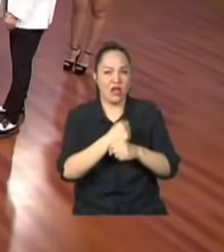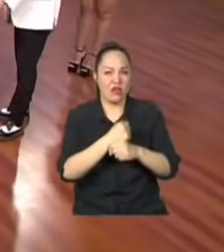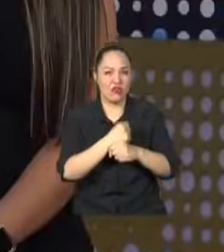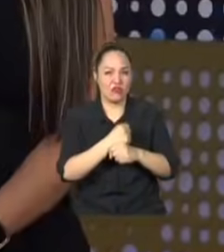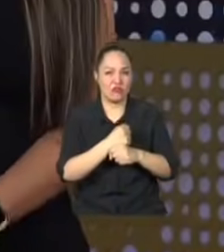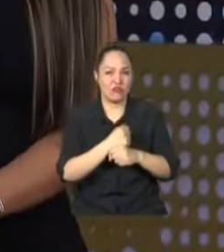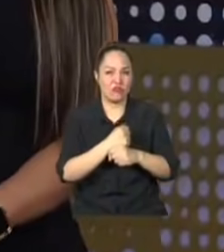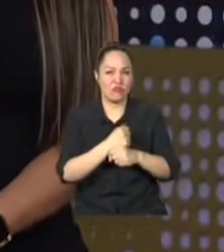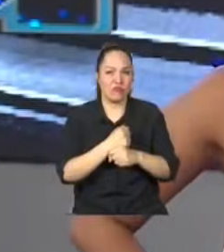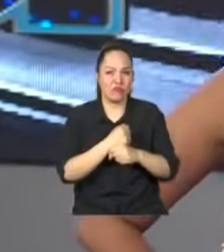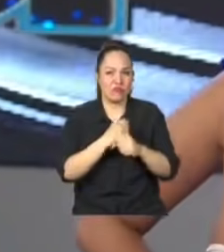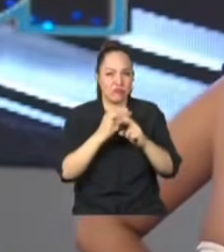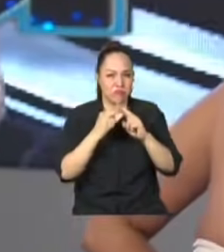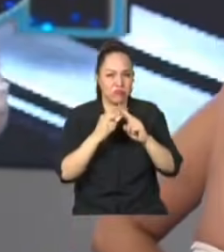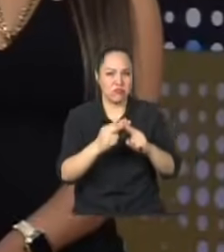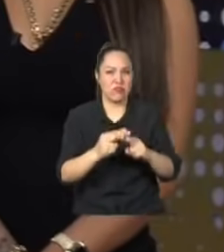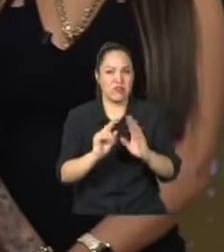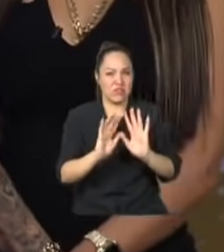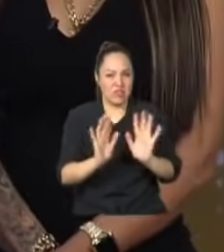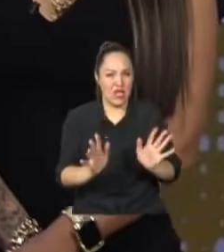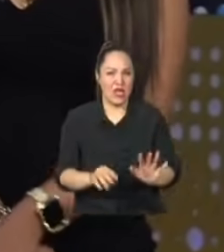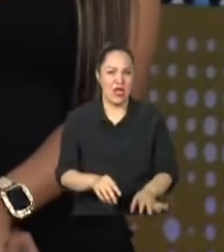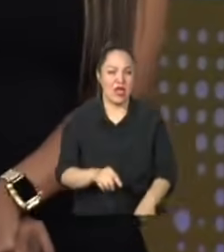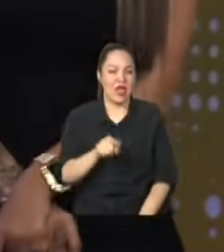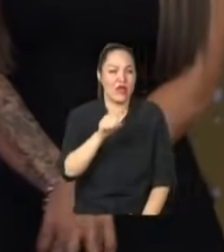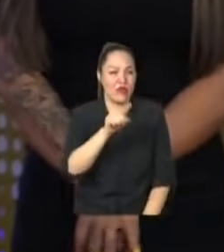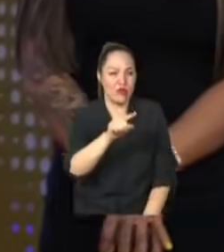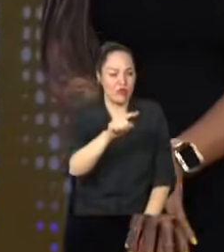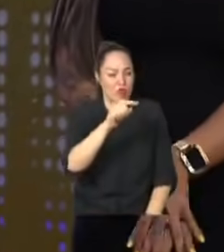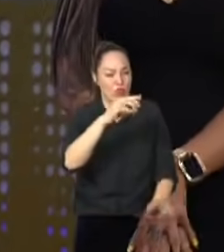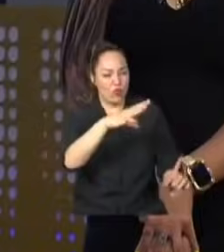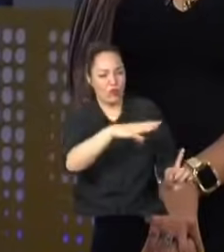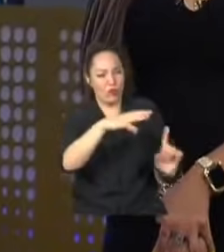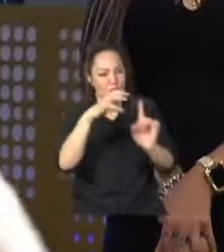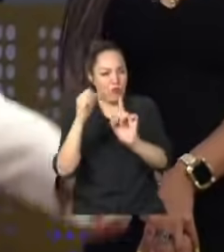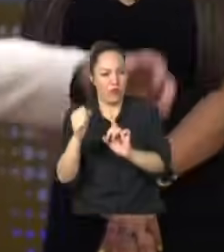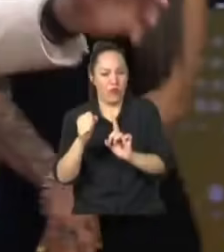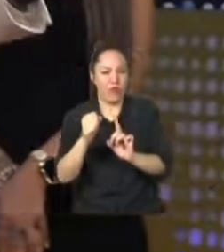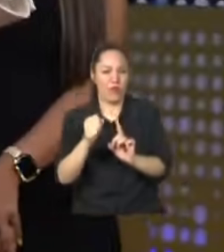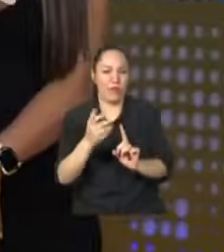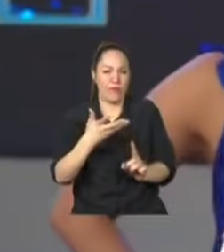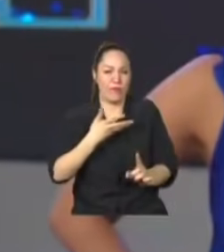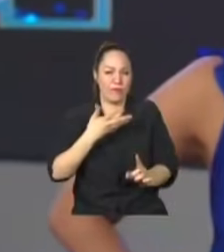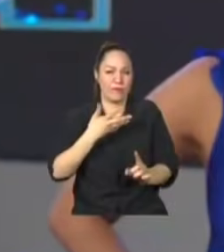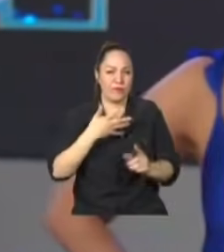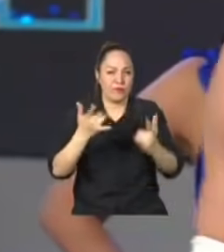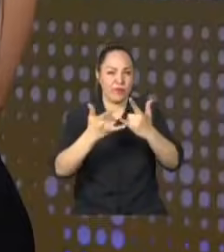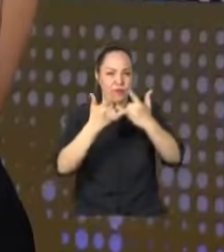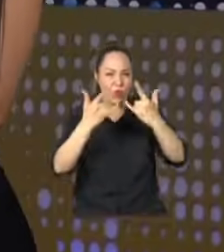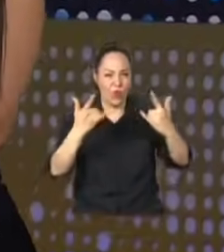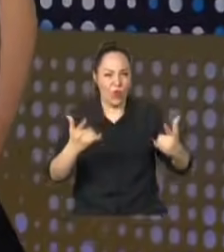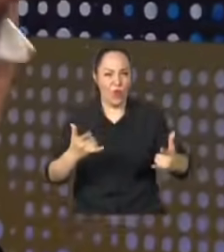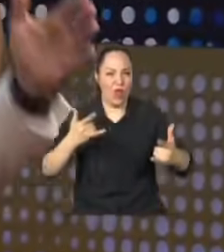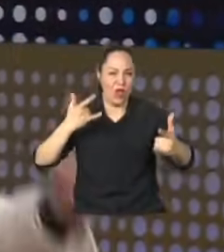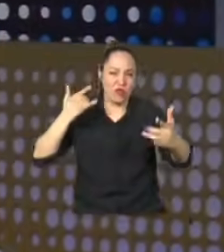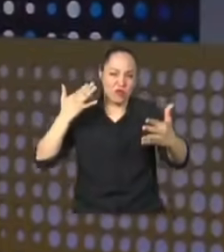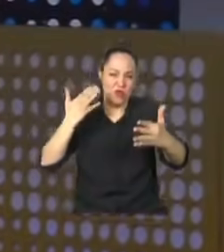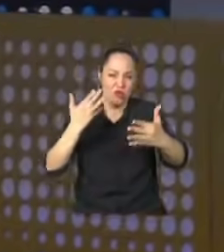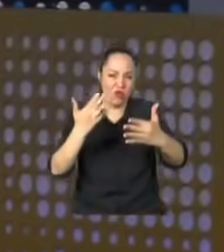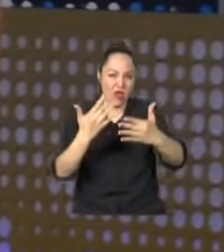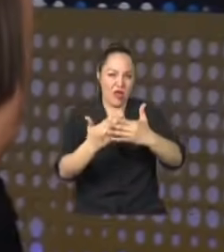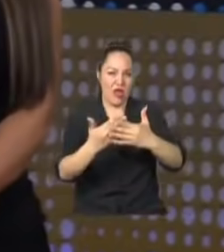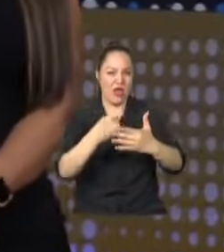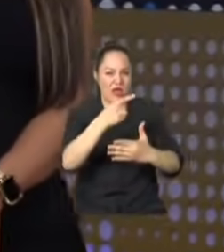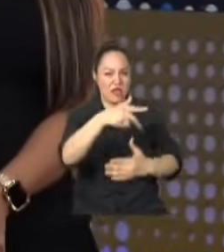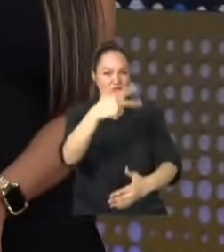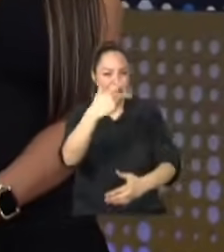no soy ningún abusivo. Tú tenías una larga historia y la sacaste a los 13